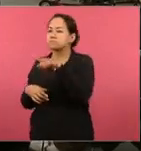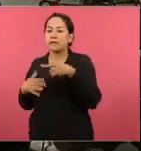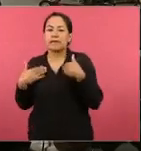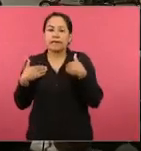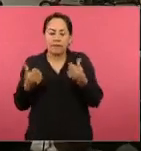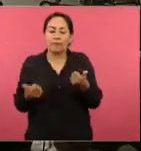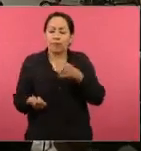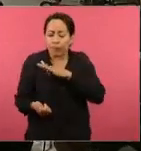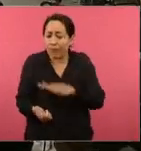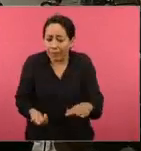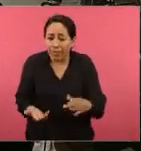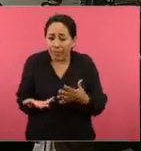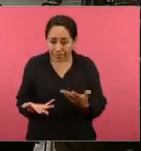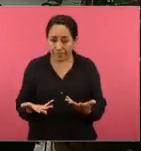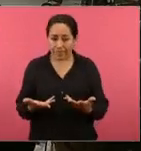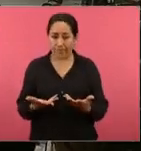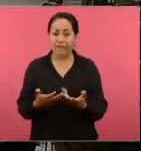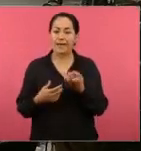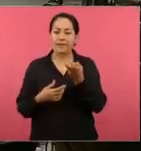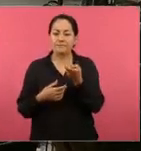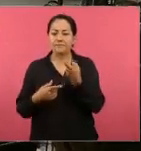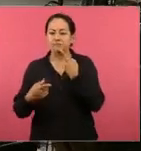Entonces, si vemos la otra, por favor.